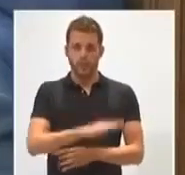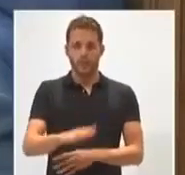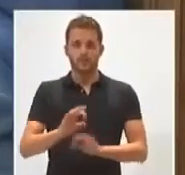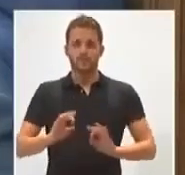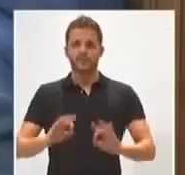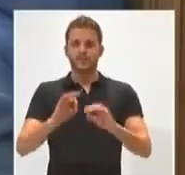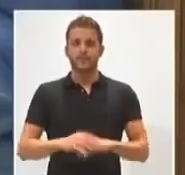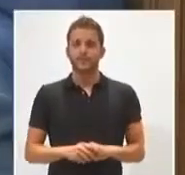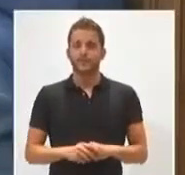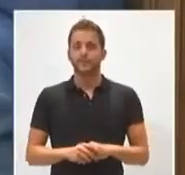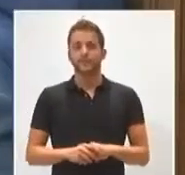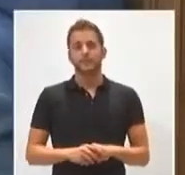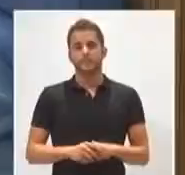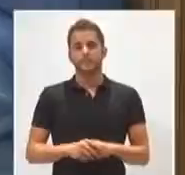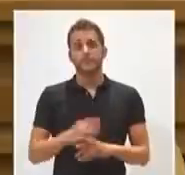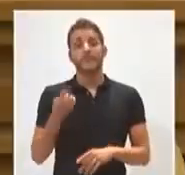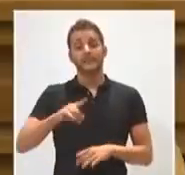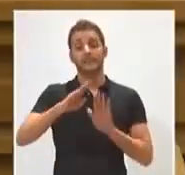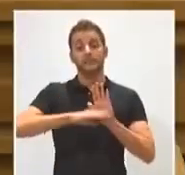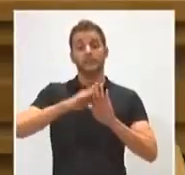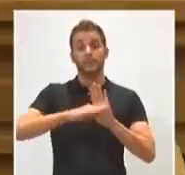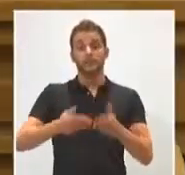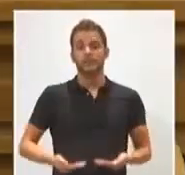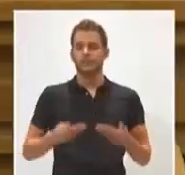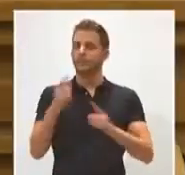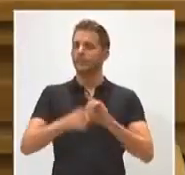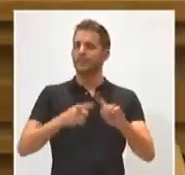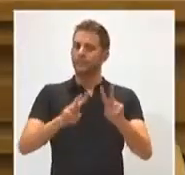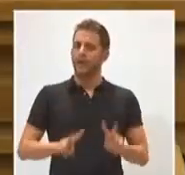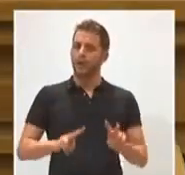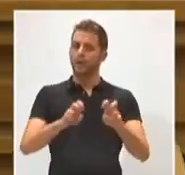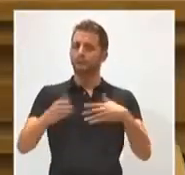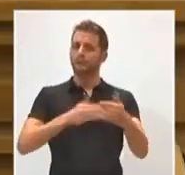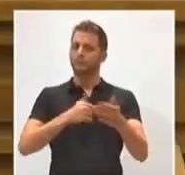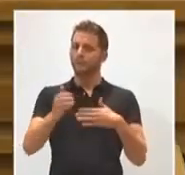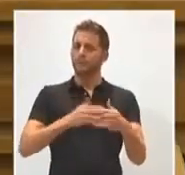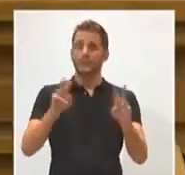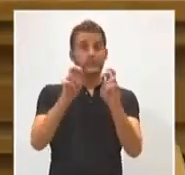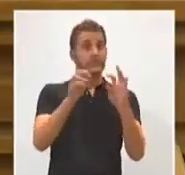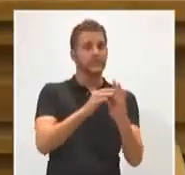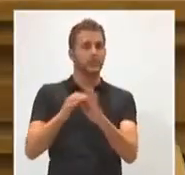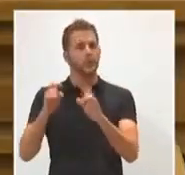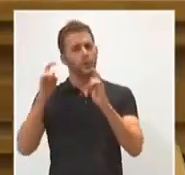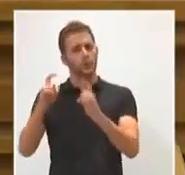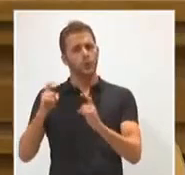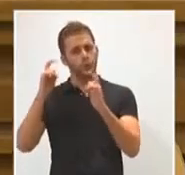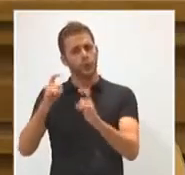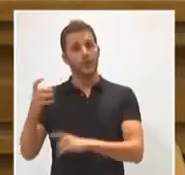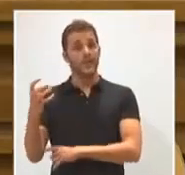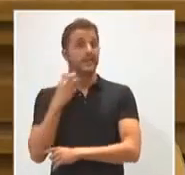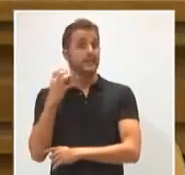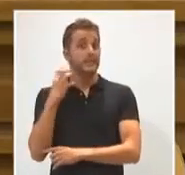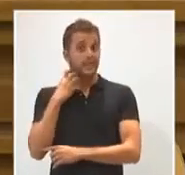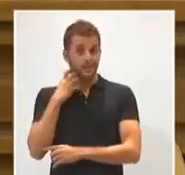también vamos a poner también programas de ayuda a la innovación en la artesanía muy vinculados a los esfuerzos que se hacen desde talavera